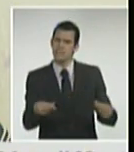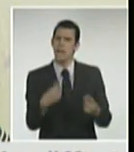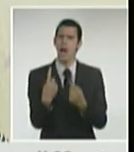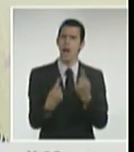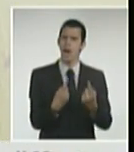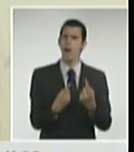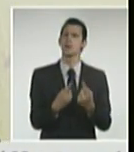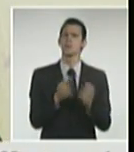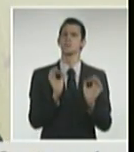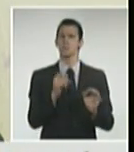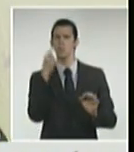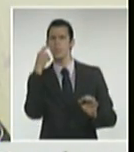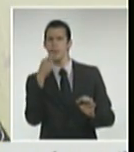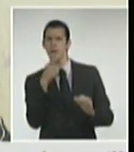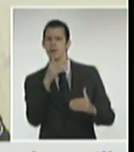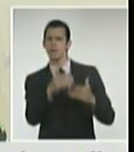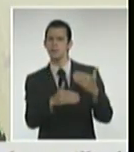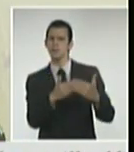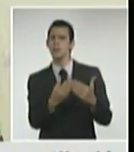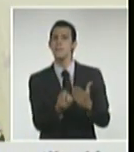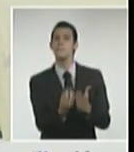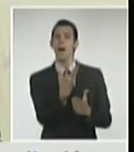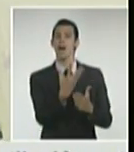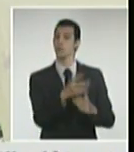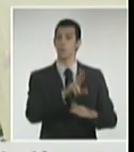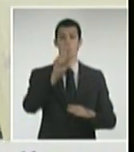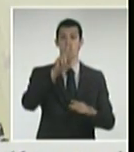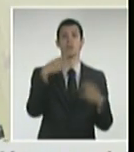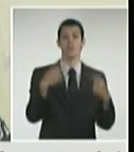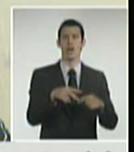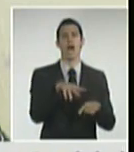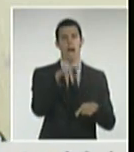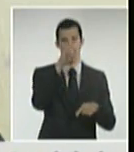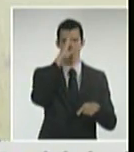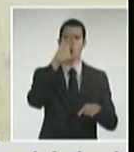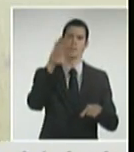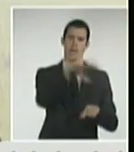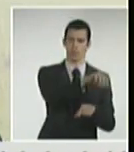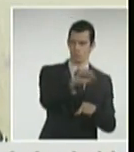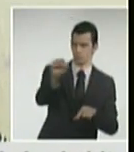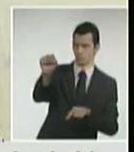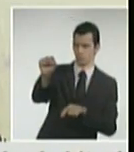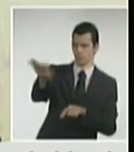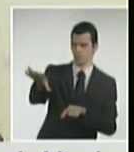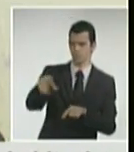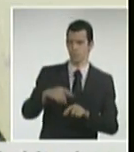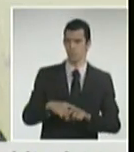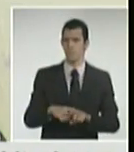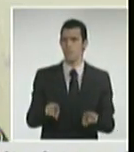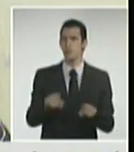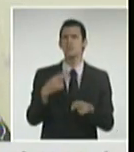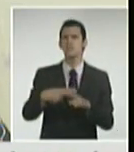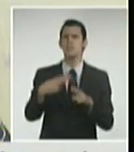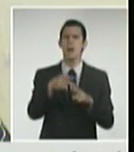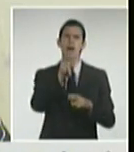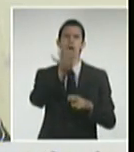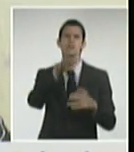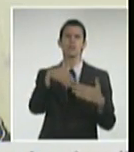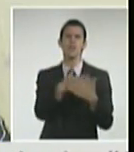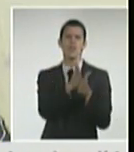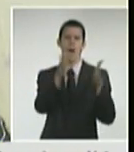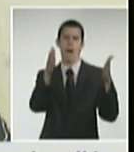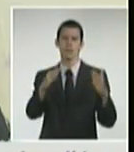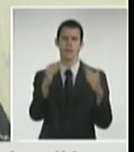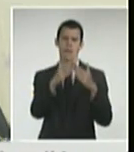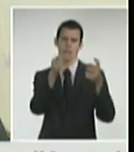pasa a ser un caso sospechoso y debe ingresarse entonces en todos los centros que tenemos hoy habilitados para esta categoría. De